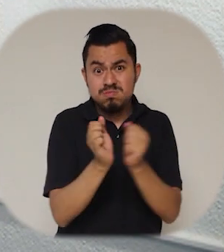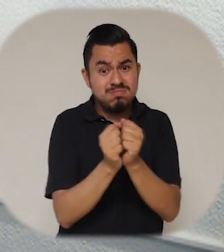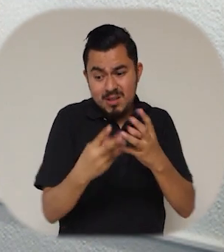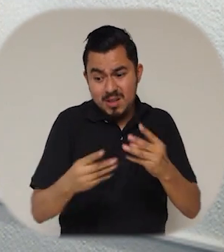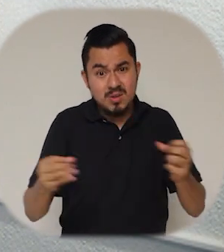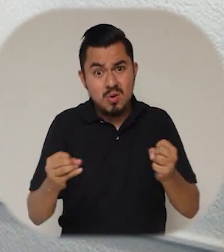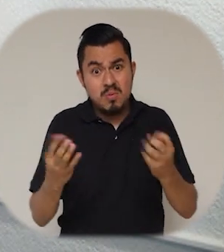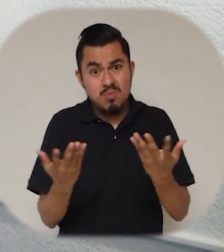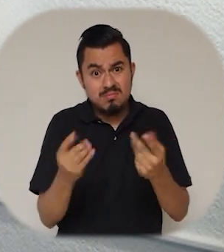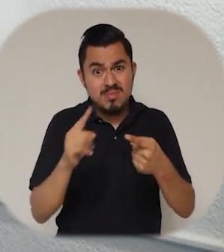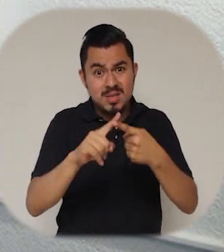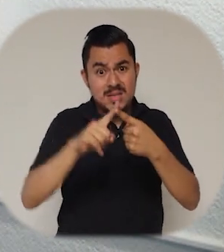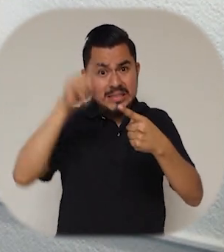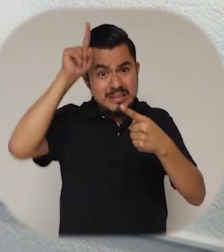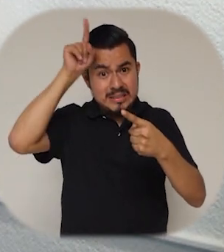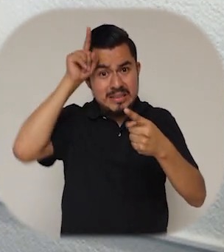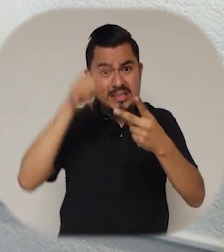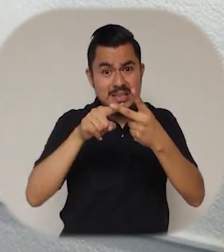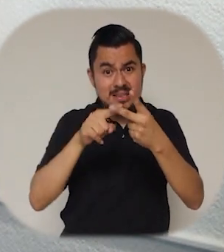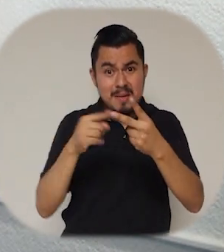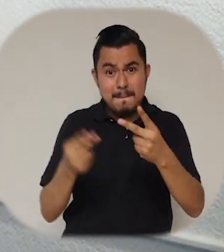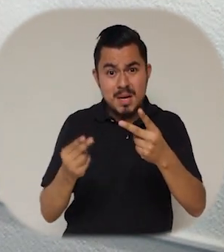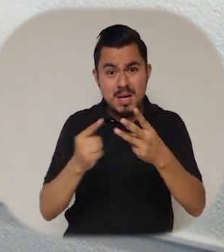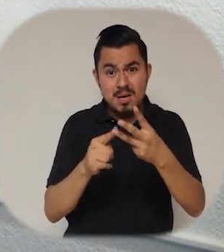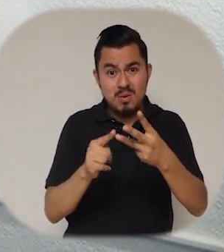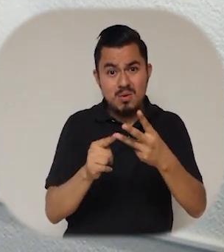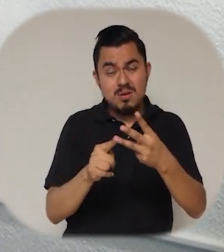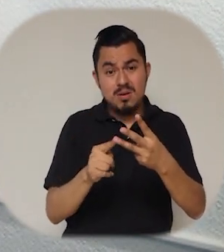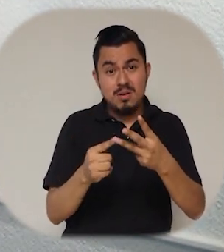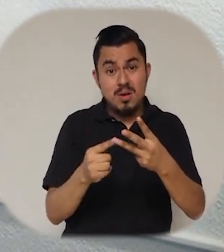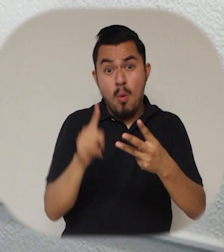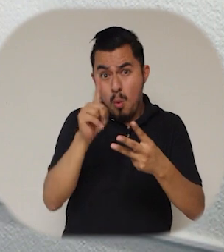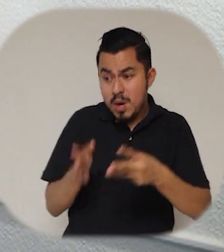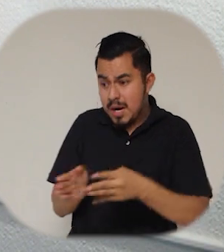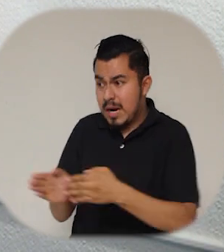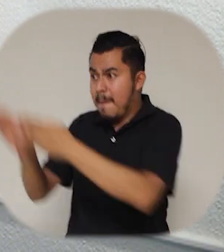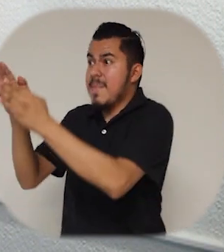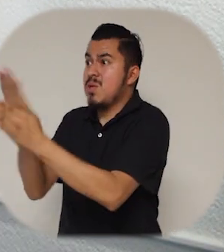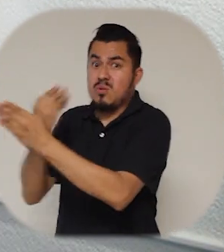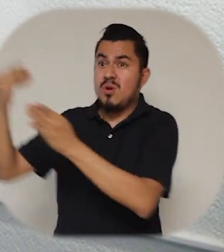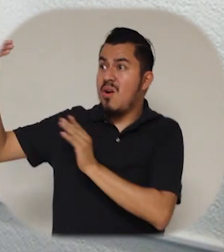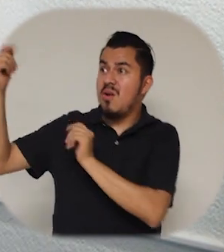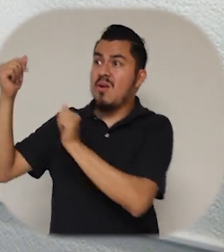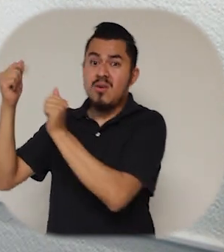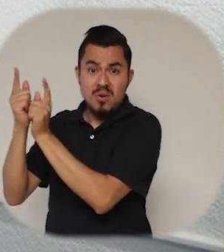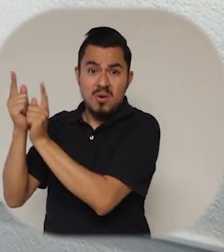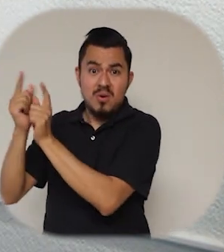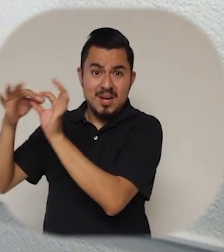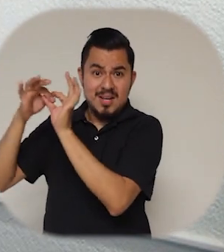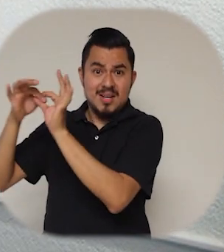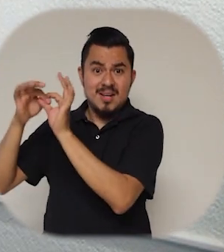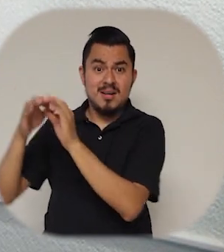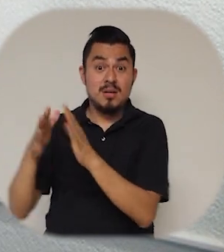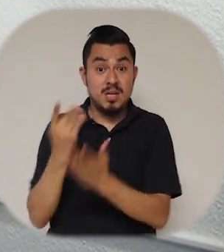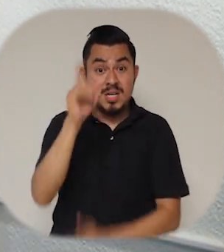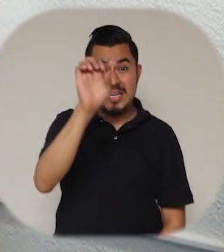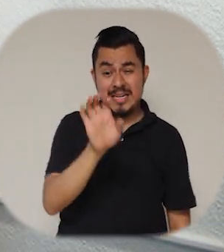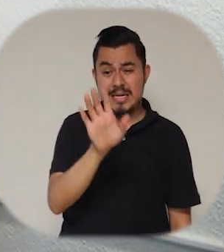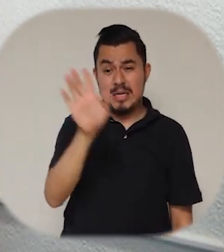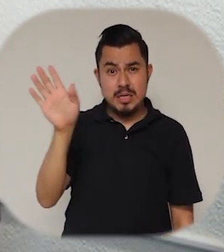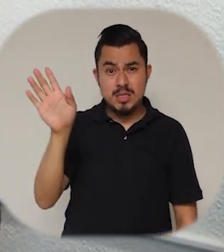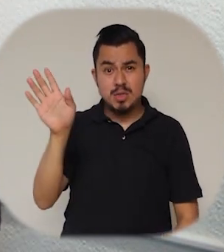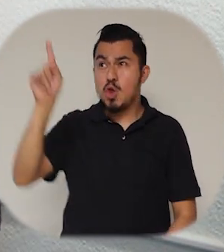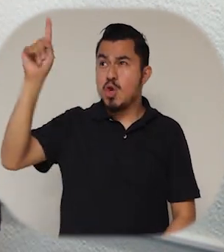fundamentales, que es Satanás, el pecado. Debe de abrirse un camino para que nos encontremos de nuevo con Dios. Y por eso es que el Cristo